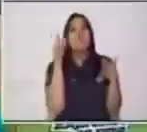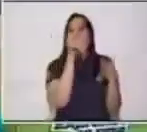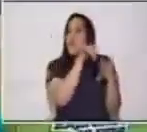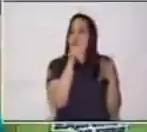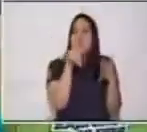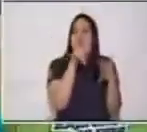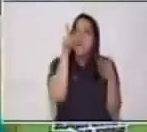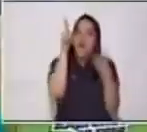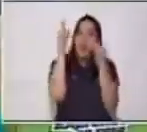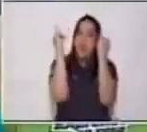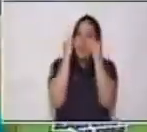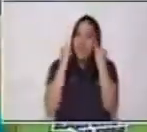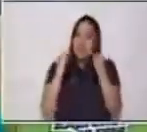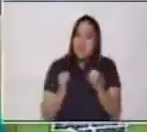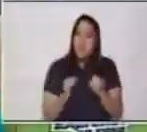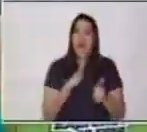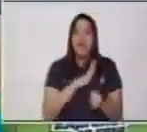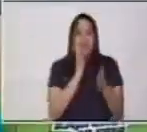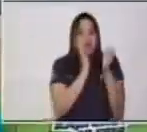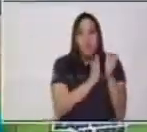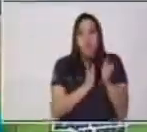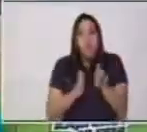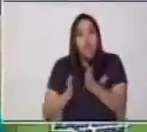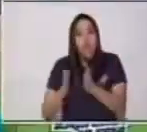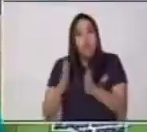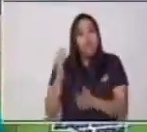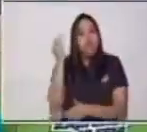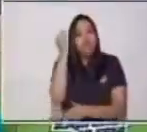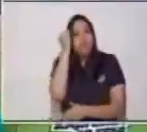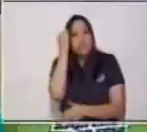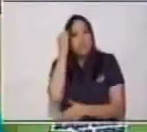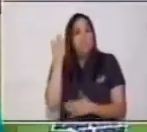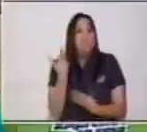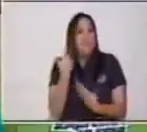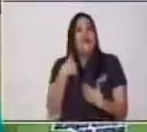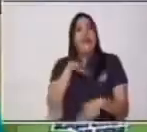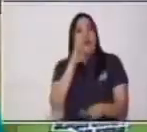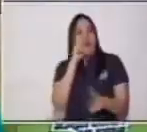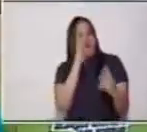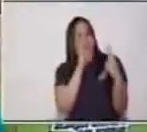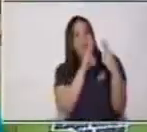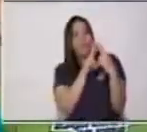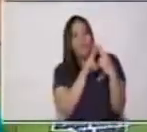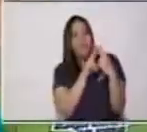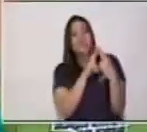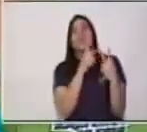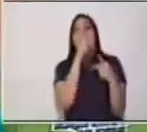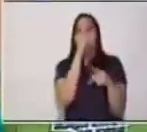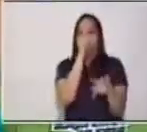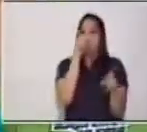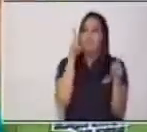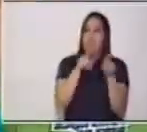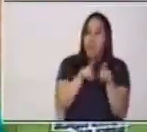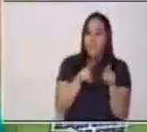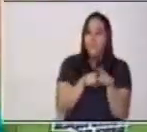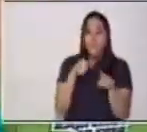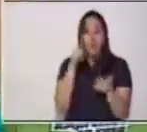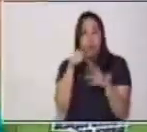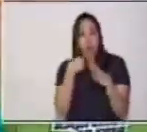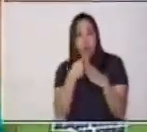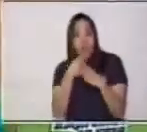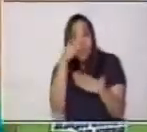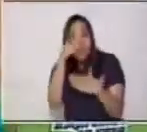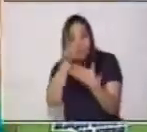imágenes. Así como estas imágenes deben seguir una secuencia que tú ya reconocerás, así nosotros al momento de leer un texto, nosotros